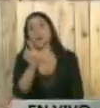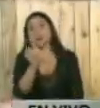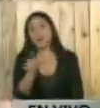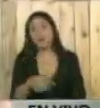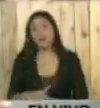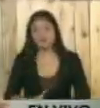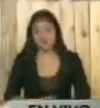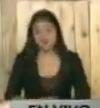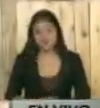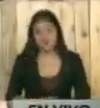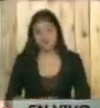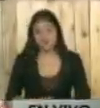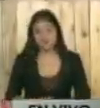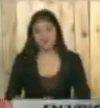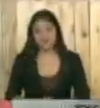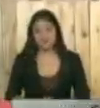Venezuela,